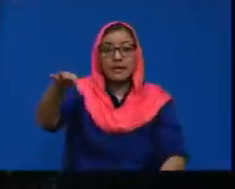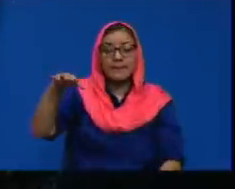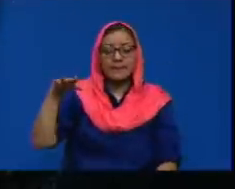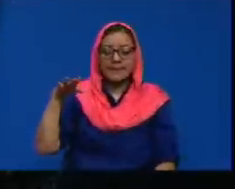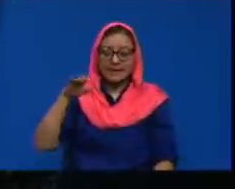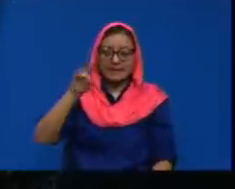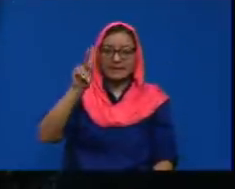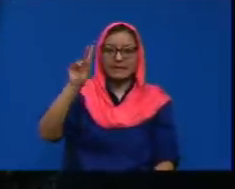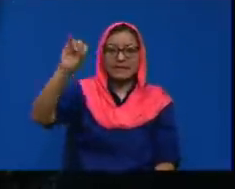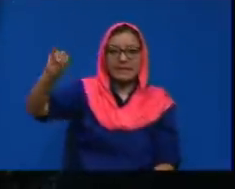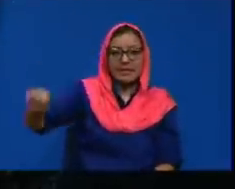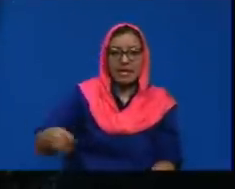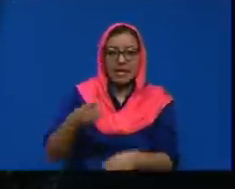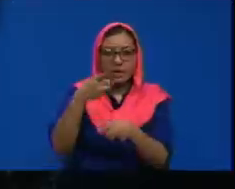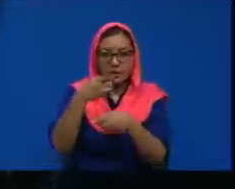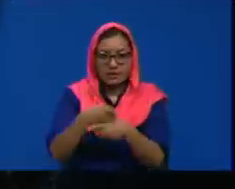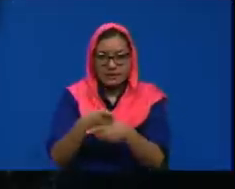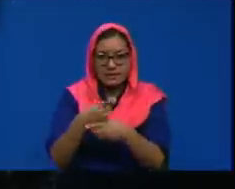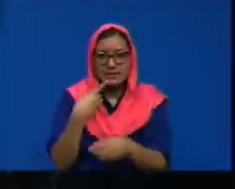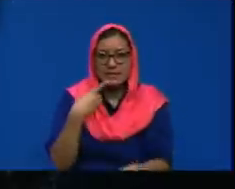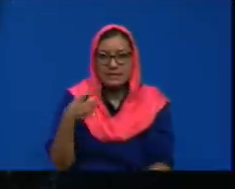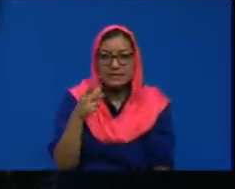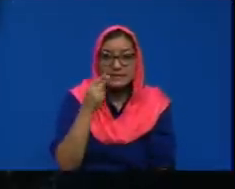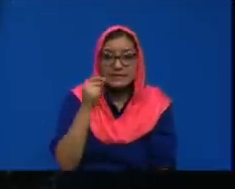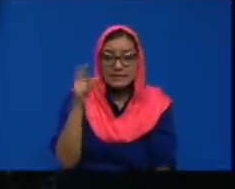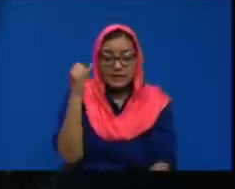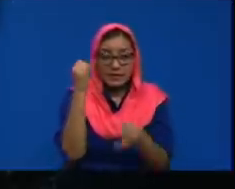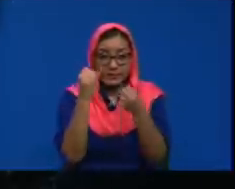es tu justicia, dice el Señor.